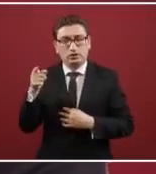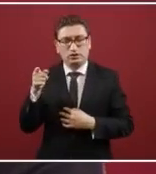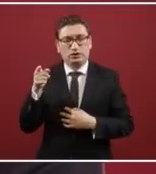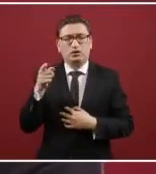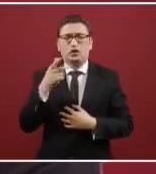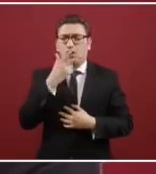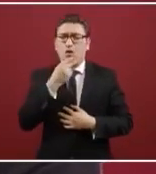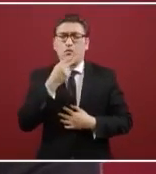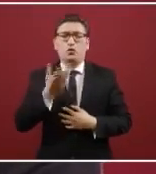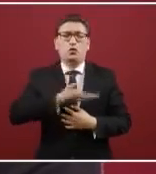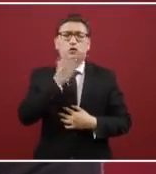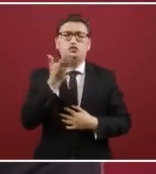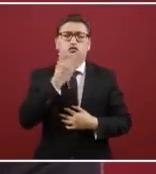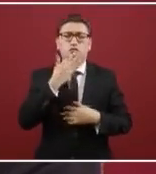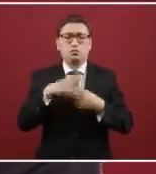vasos,